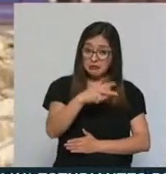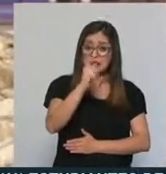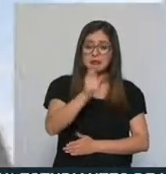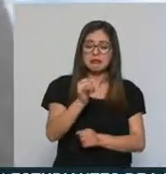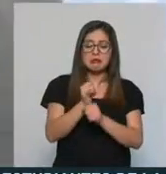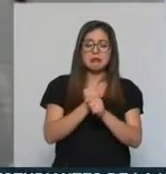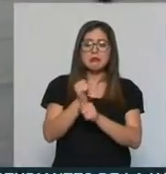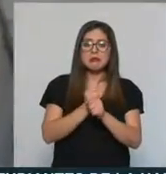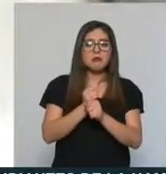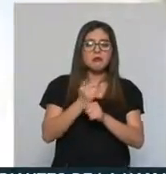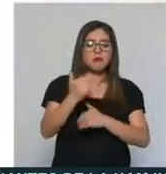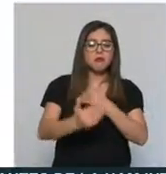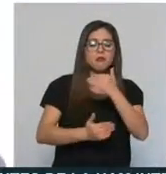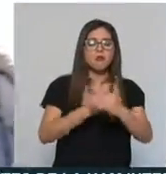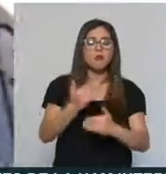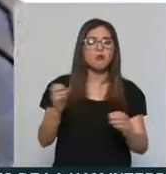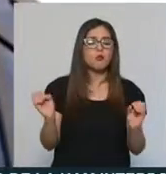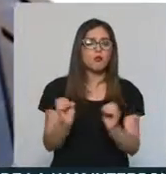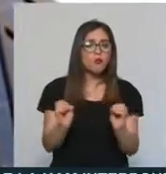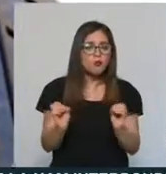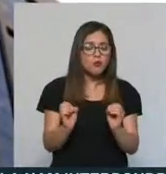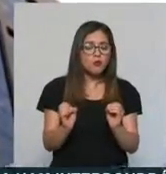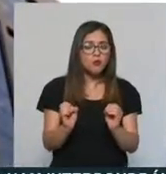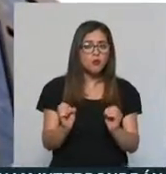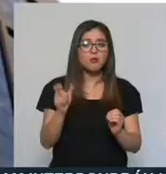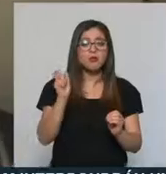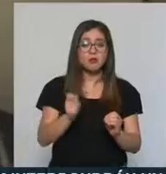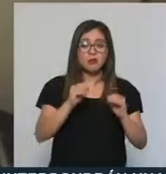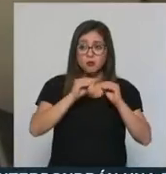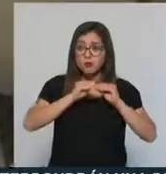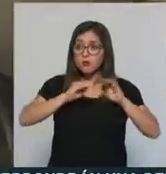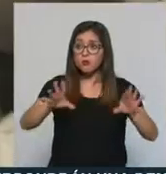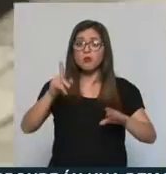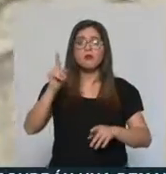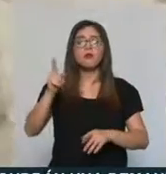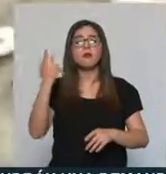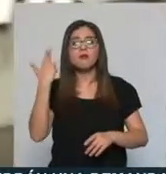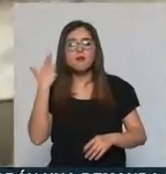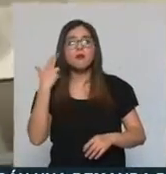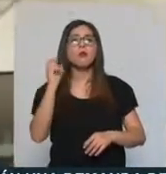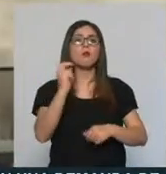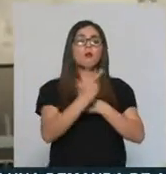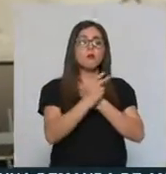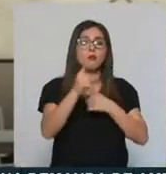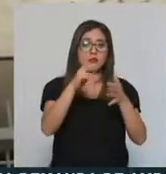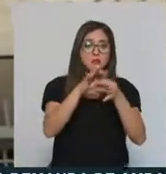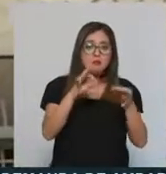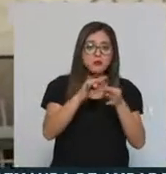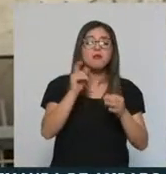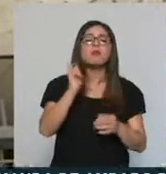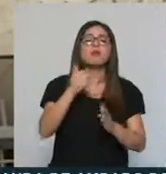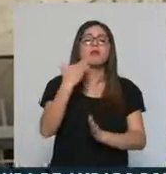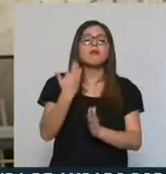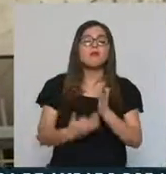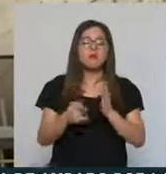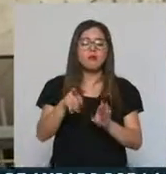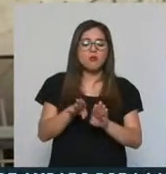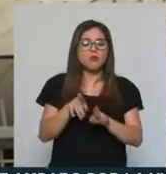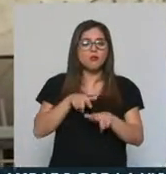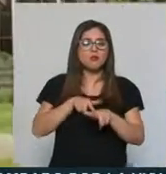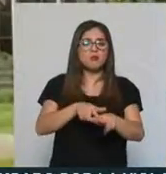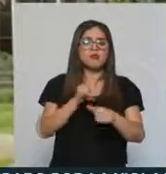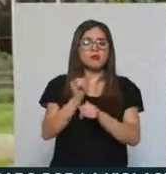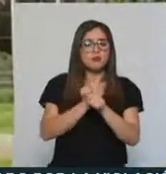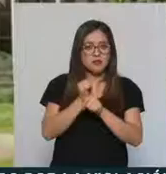ha avanzado más, o al menos en los medios de comunicación no se ha dado más información sobre el estado de estas pesquisas